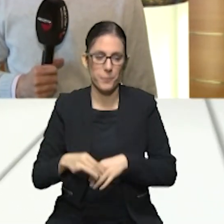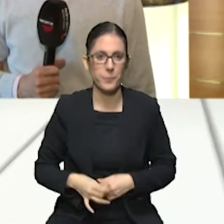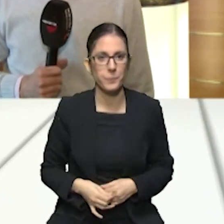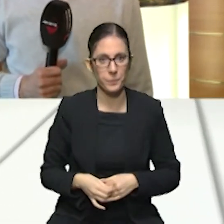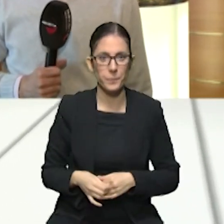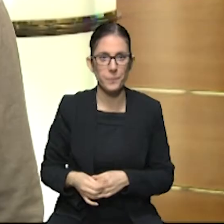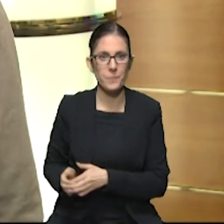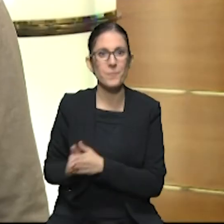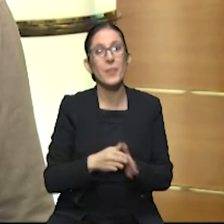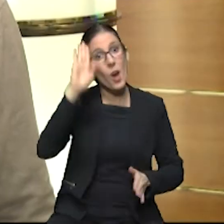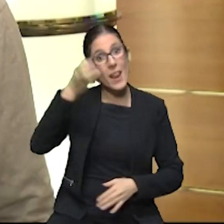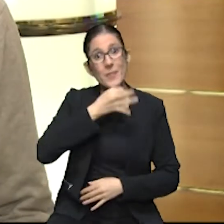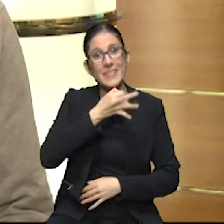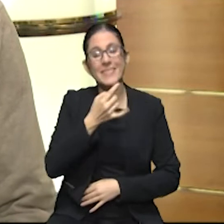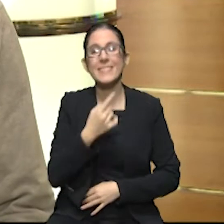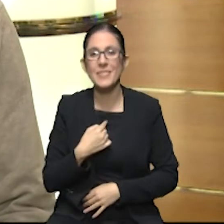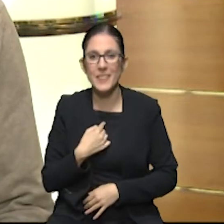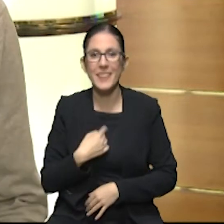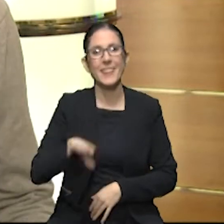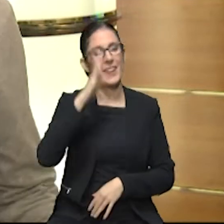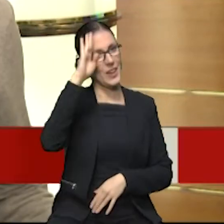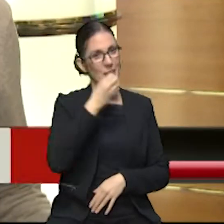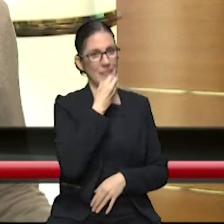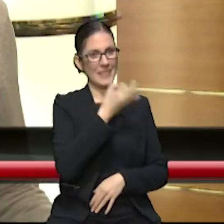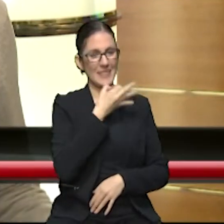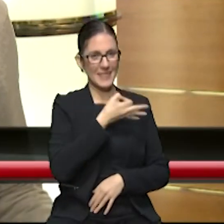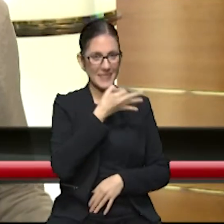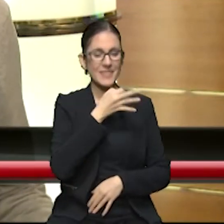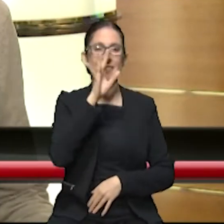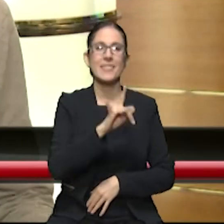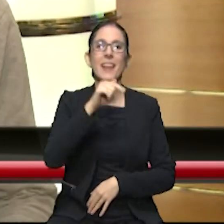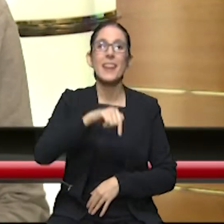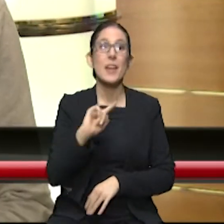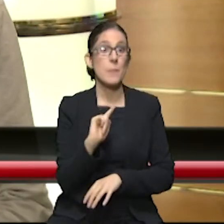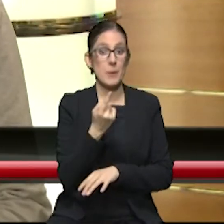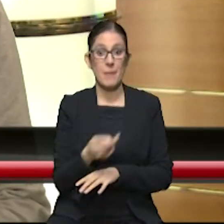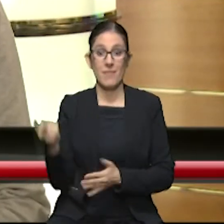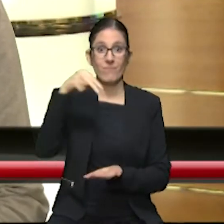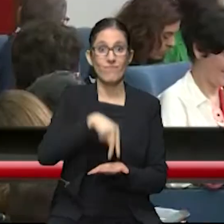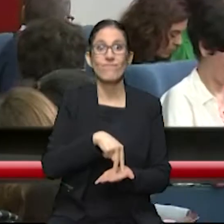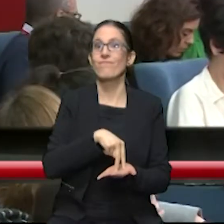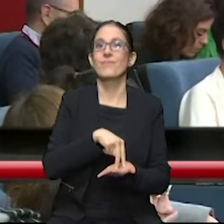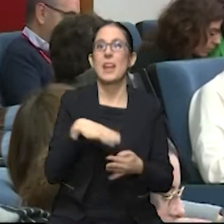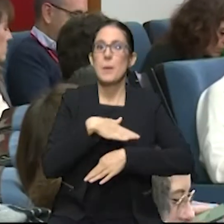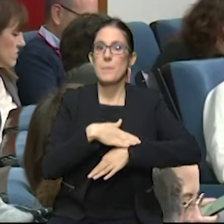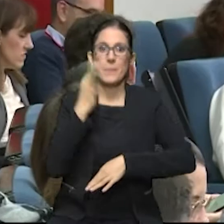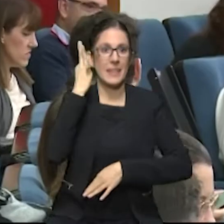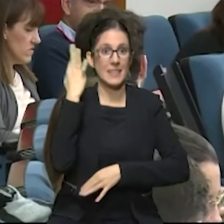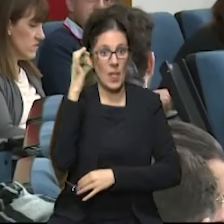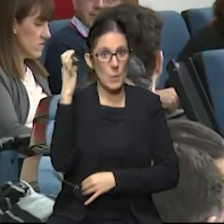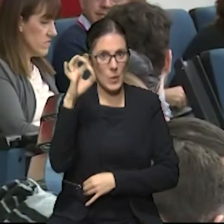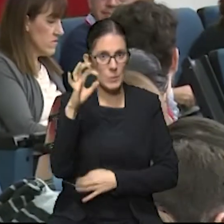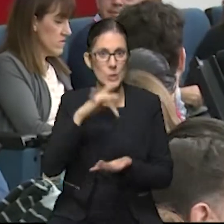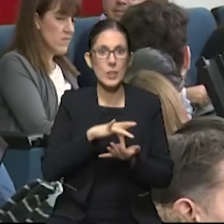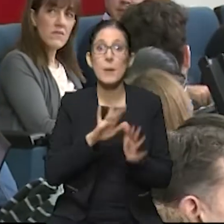Sí, buenas tardes, Blanca. Primera comparecencia en este Consejo de Ministros de una ministra de Unidas Podemos, aunque rápidamente han querido